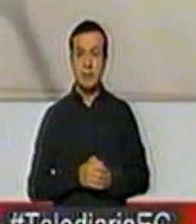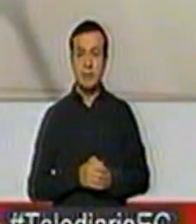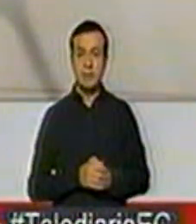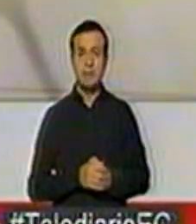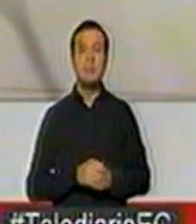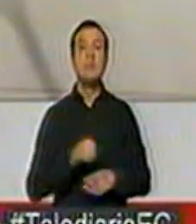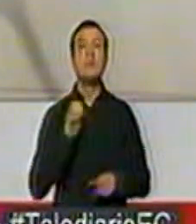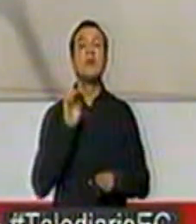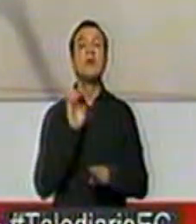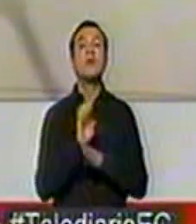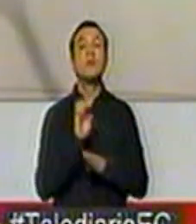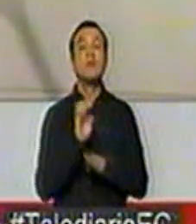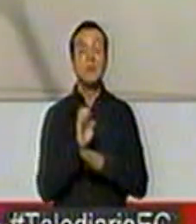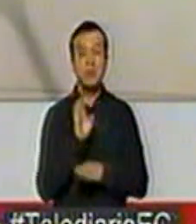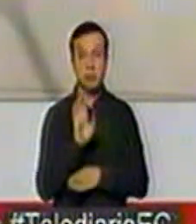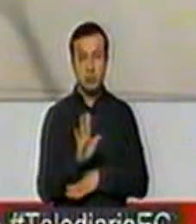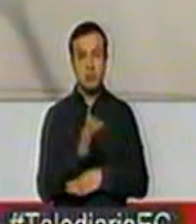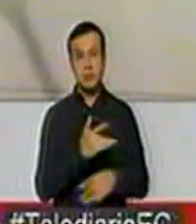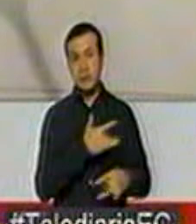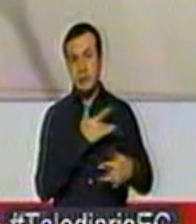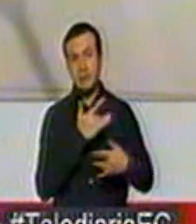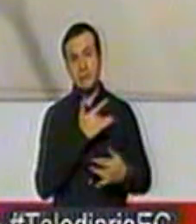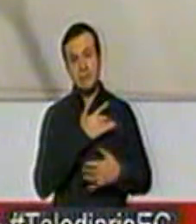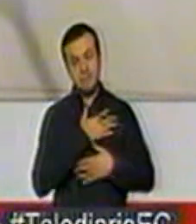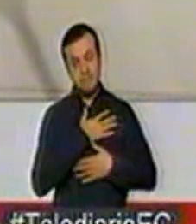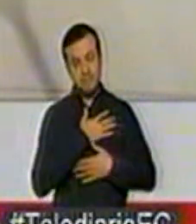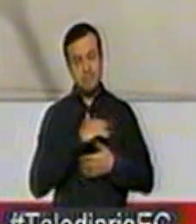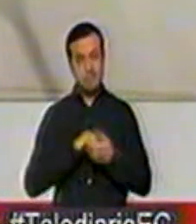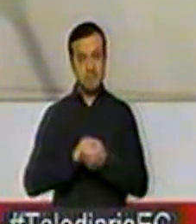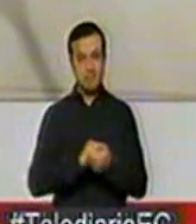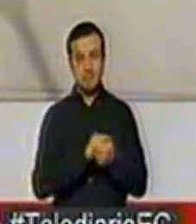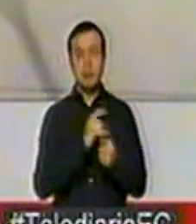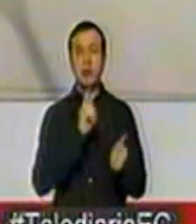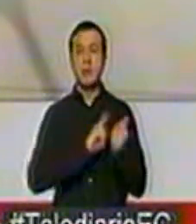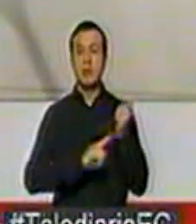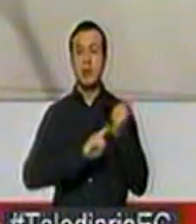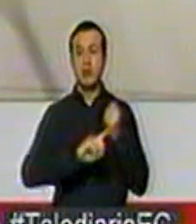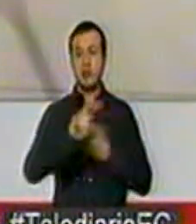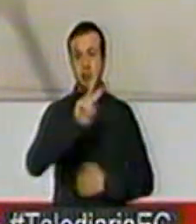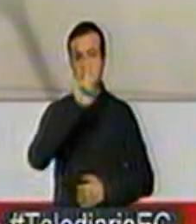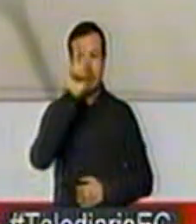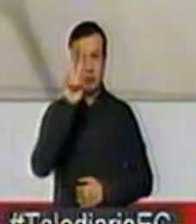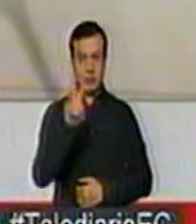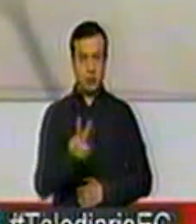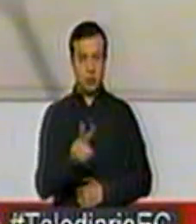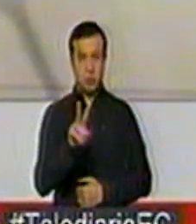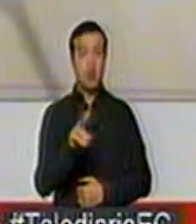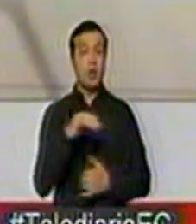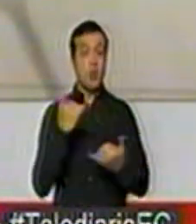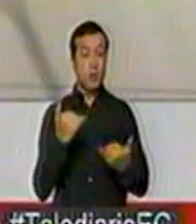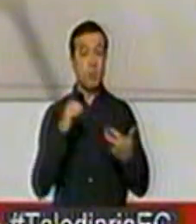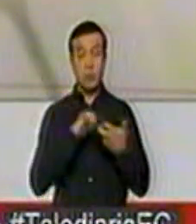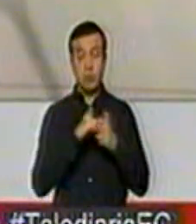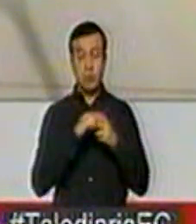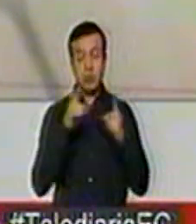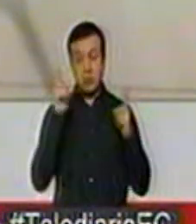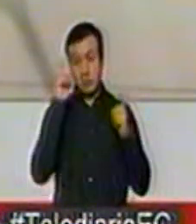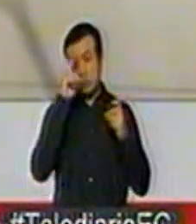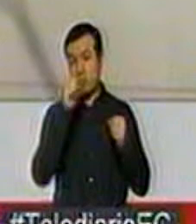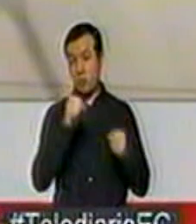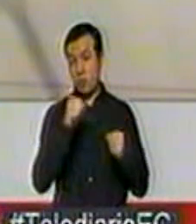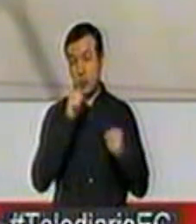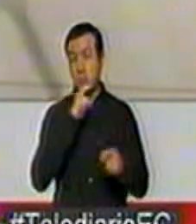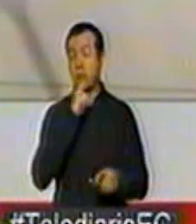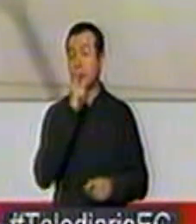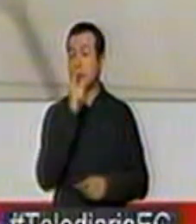el Ecuador, dentro de su espíritu solidario con los hermanos venezolanos que están pasando, atravesando una situación